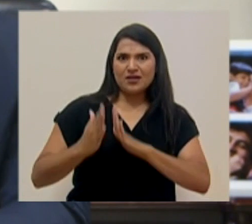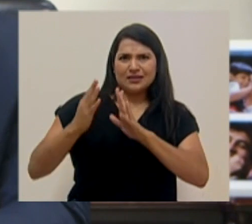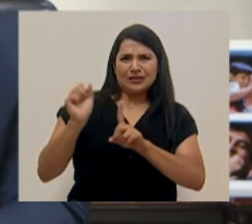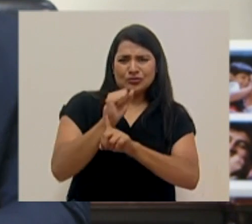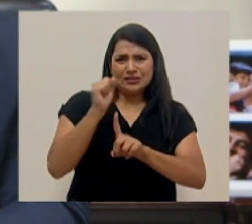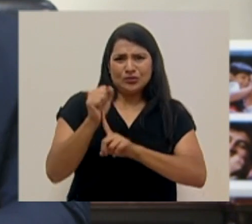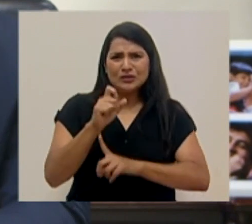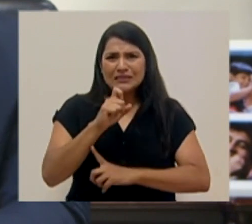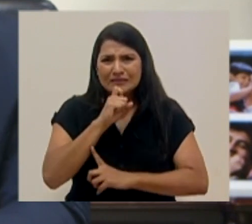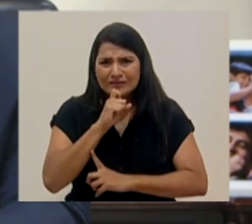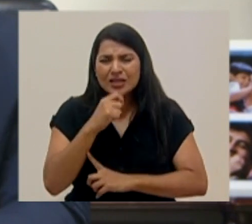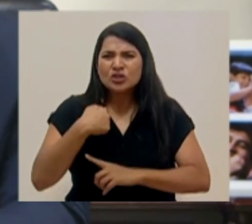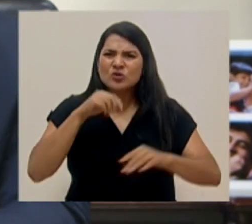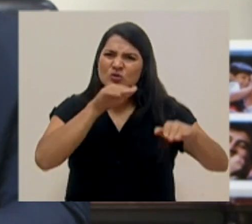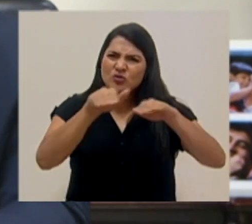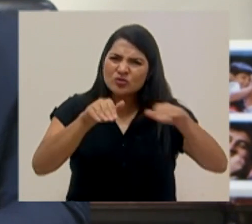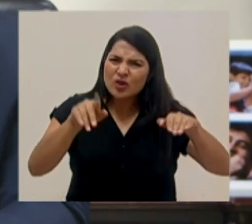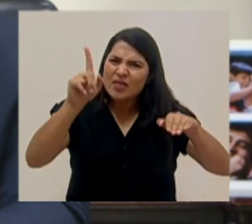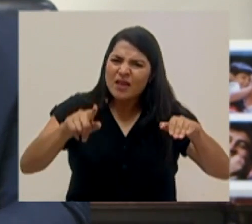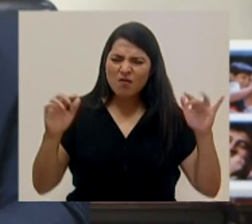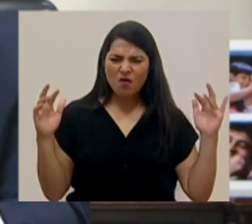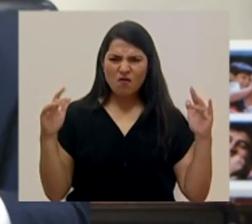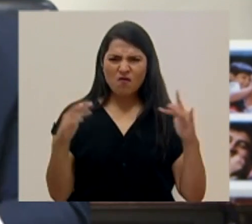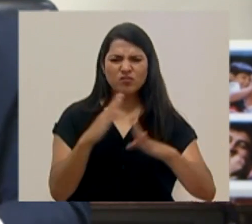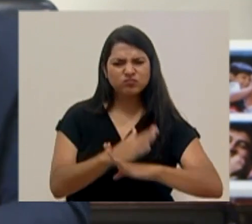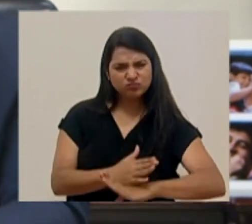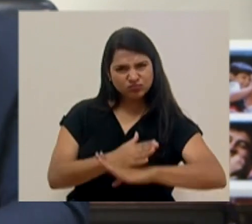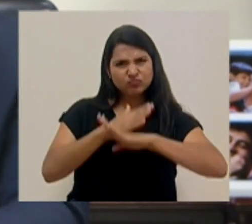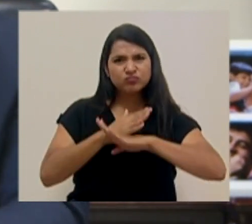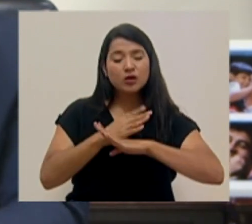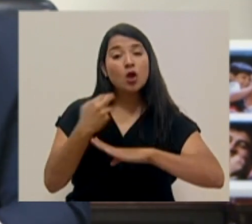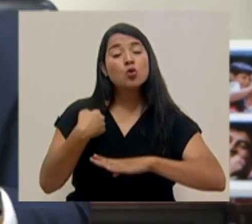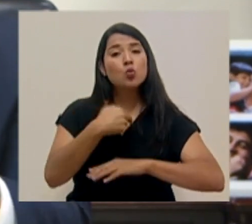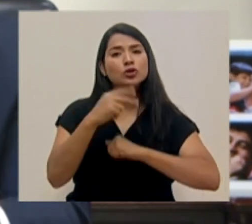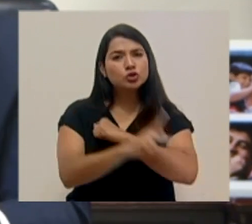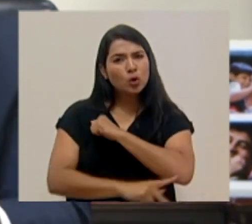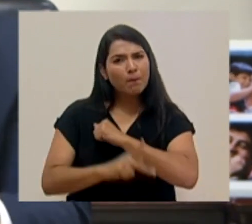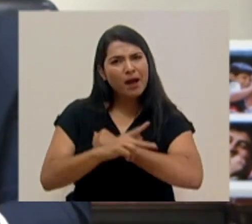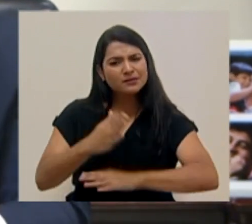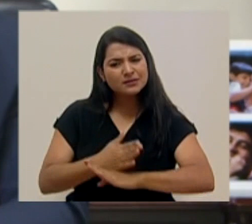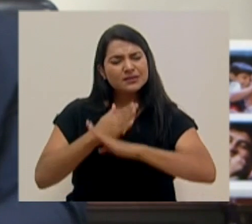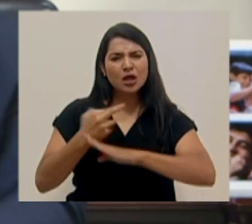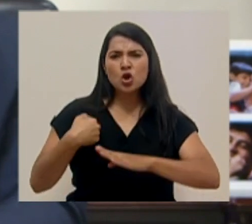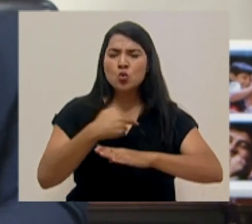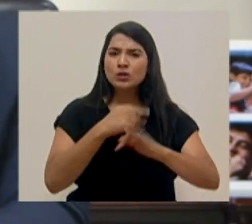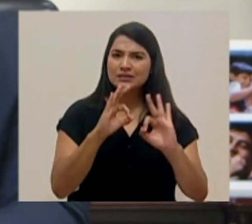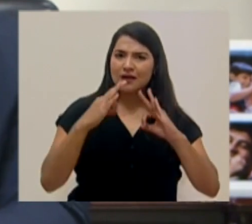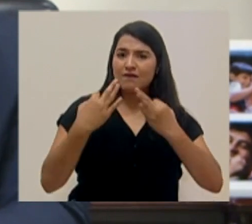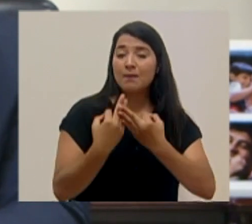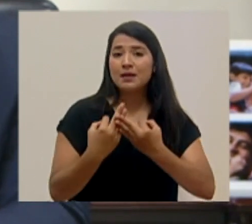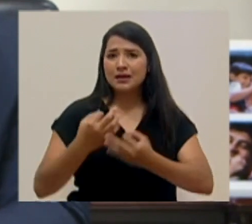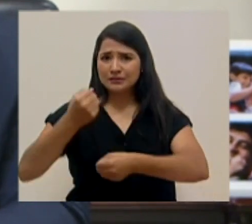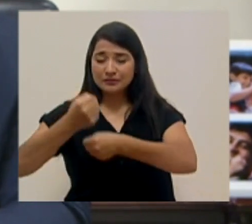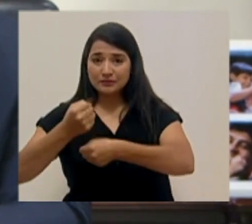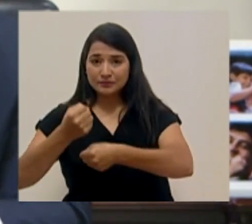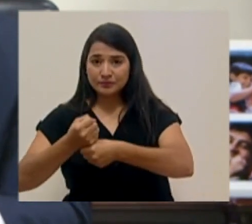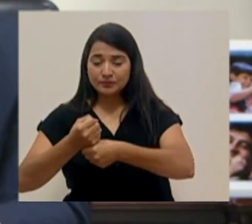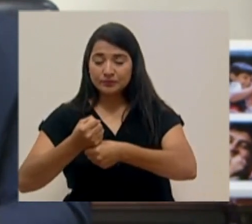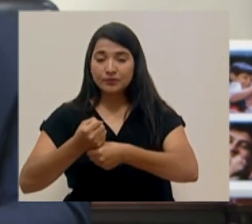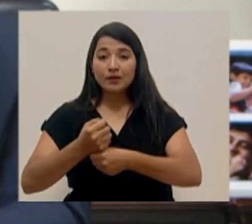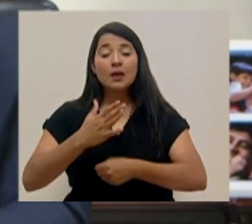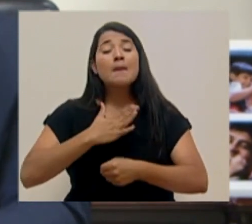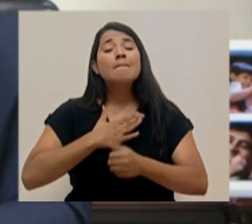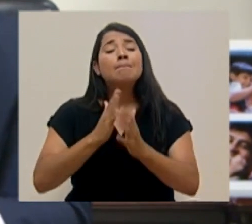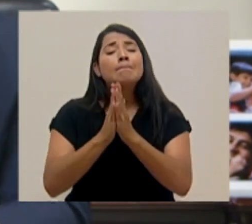los llamo a cerrar filas por nuestro país, por nuestras familias, por nuestros empleos.